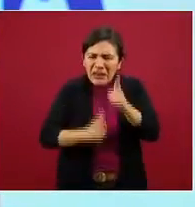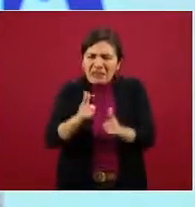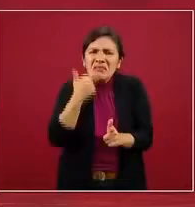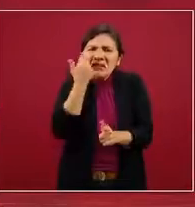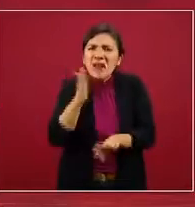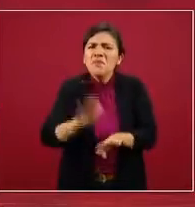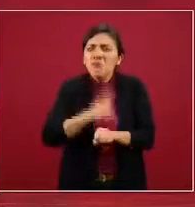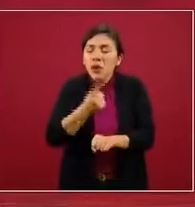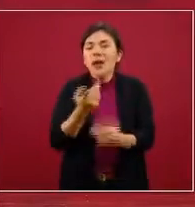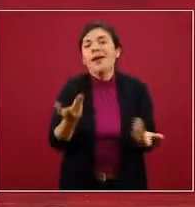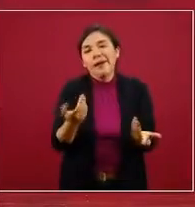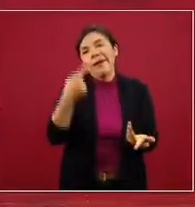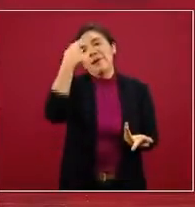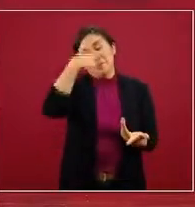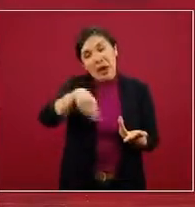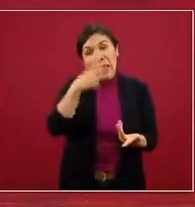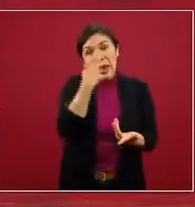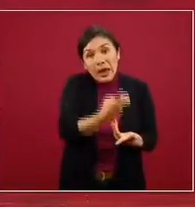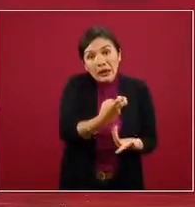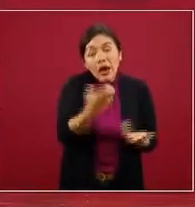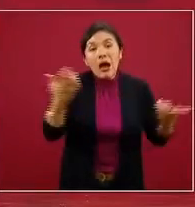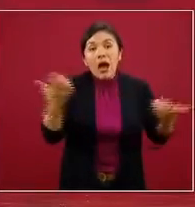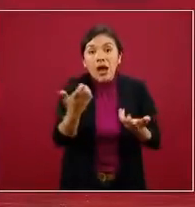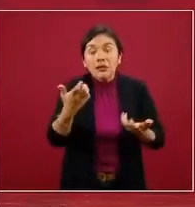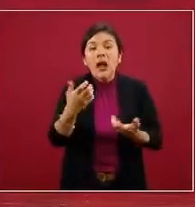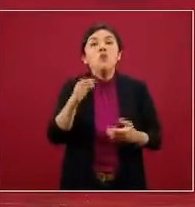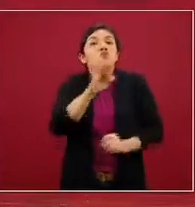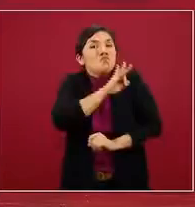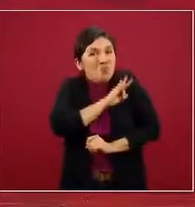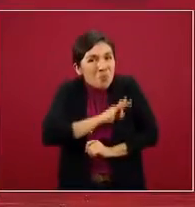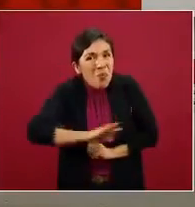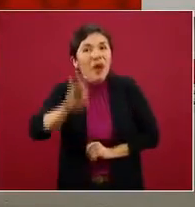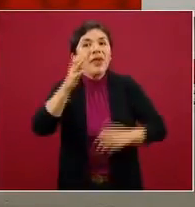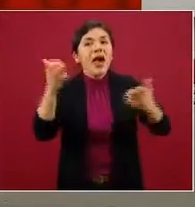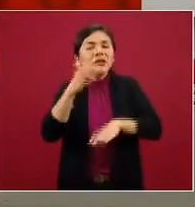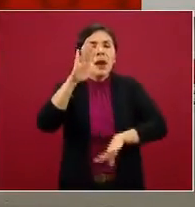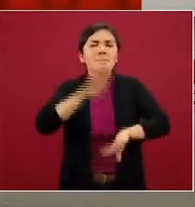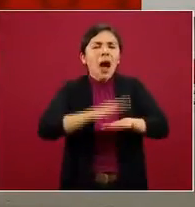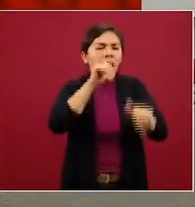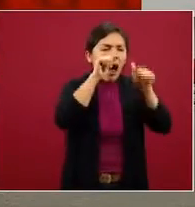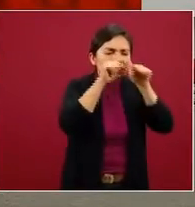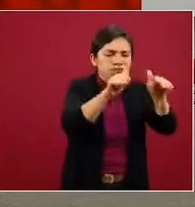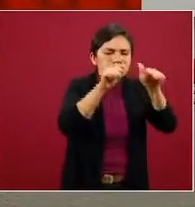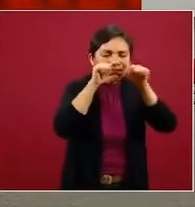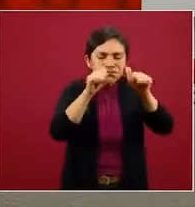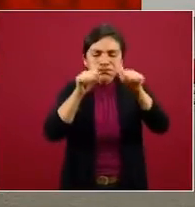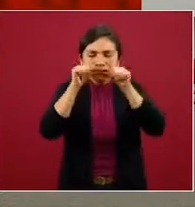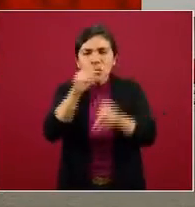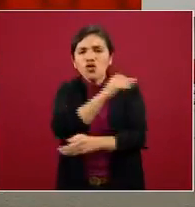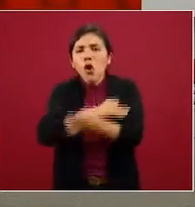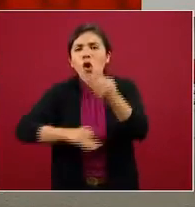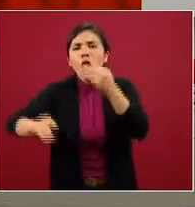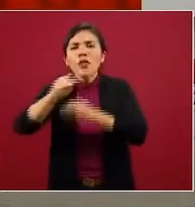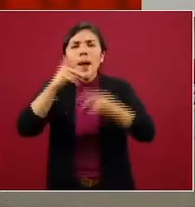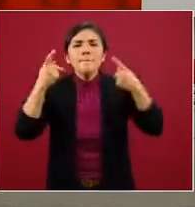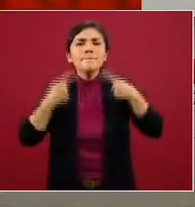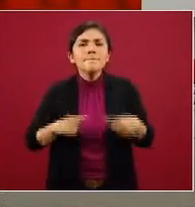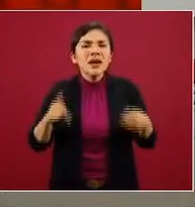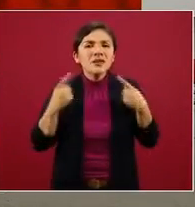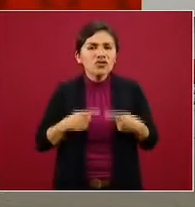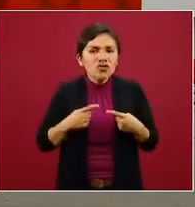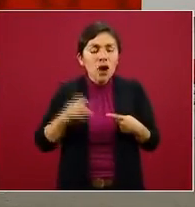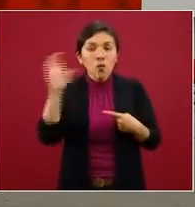lenta? Para que lleguemos a la posibilidad de atender a todas las personas de acuerdo a una